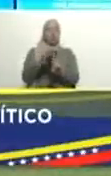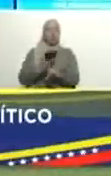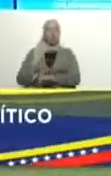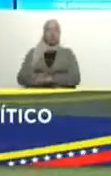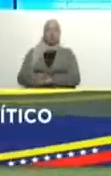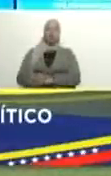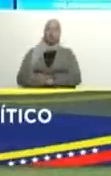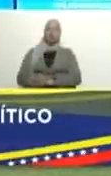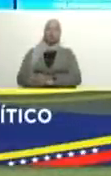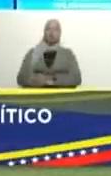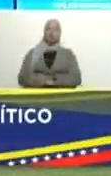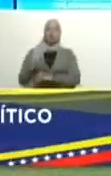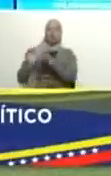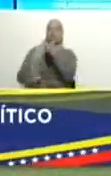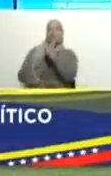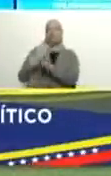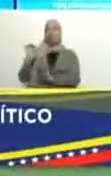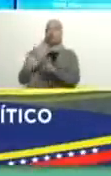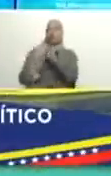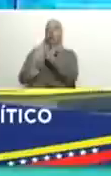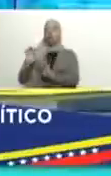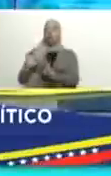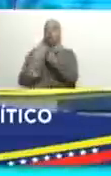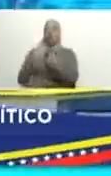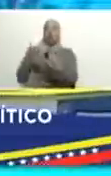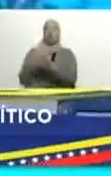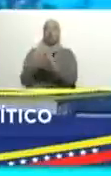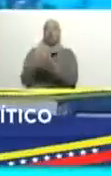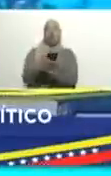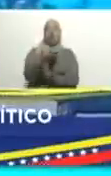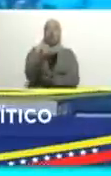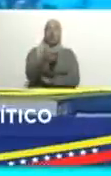También hemos pasado revista en el campo